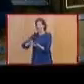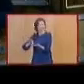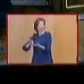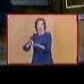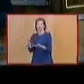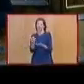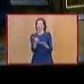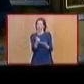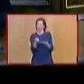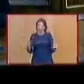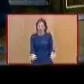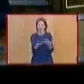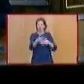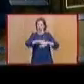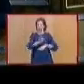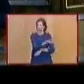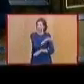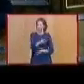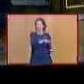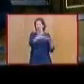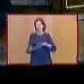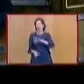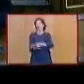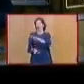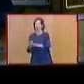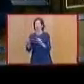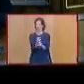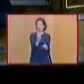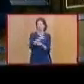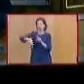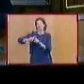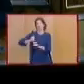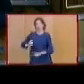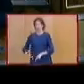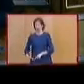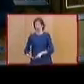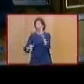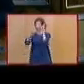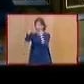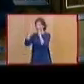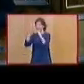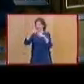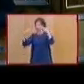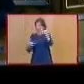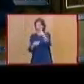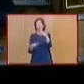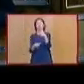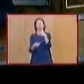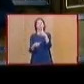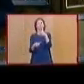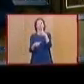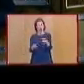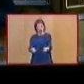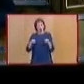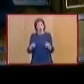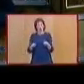verdaderamente eficientes para la creación de riqueza y empleo. El rigor presupuestario y el control del déficit no pueden ni deben de conducir a